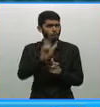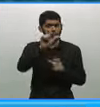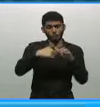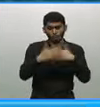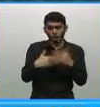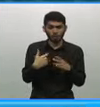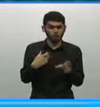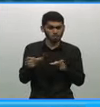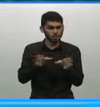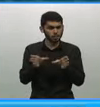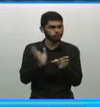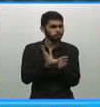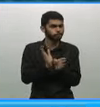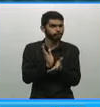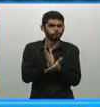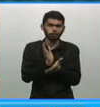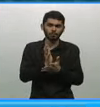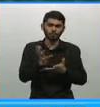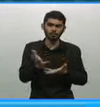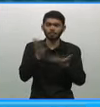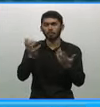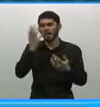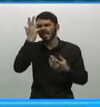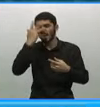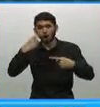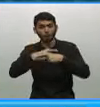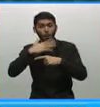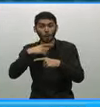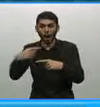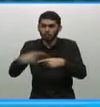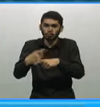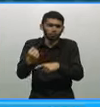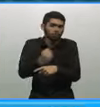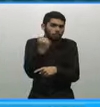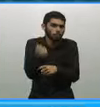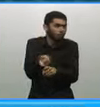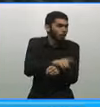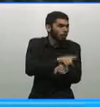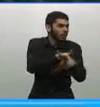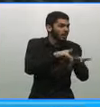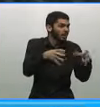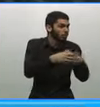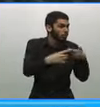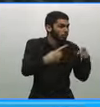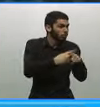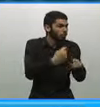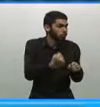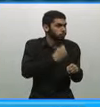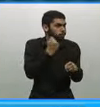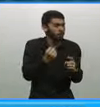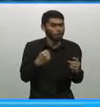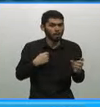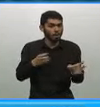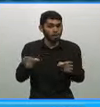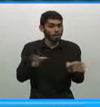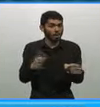partidos importantes como el que disputarían San Lorenzo y Boca, como también formar parte de la selección, en este caso de la selección